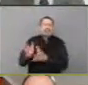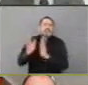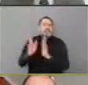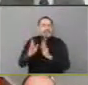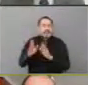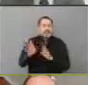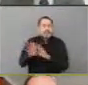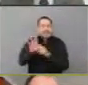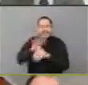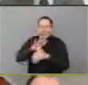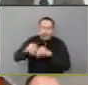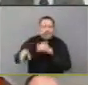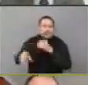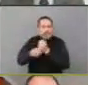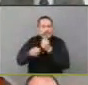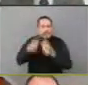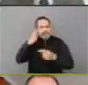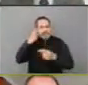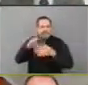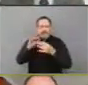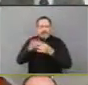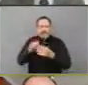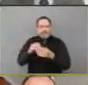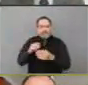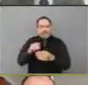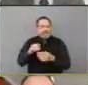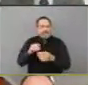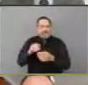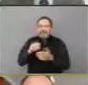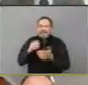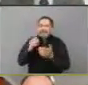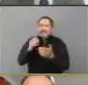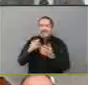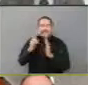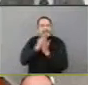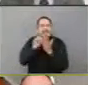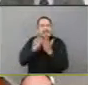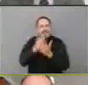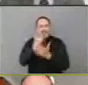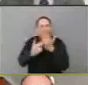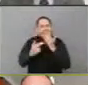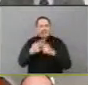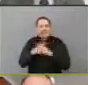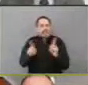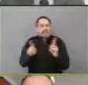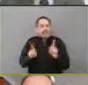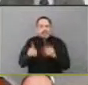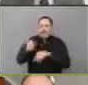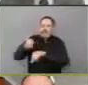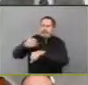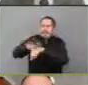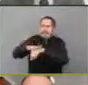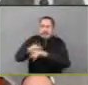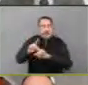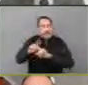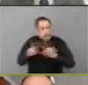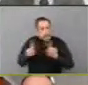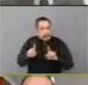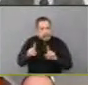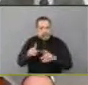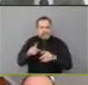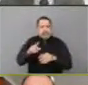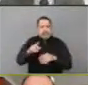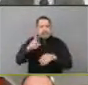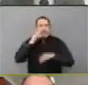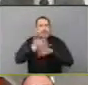para sustanciar y acreditar una infracción distinta, es decir, una infracción de naturaleza administrativa de responsabilidad de servidores